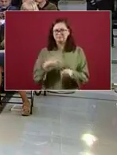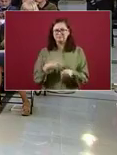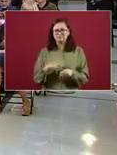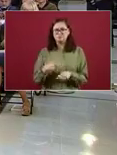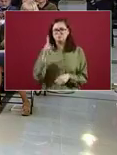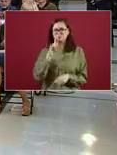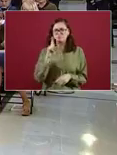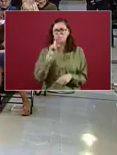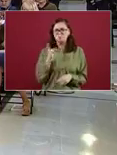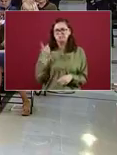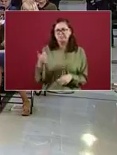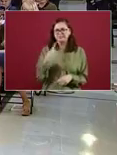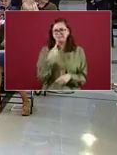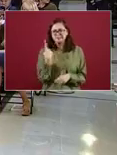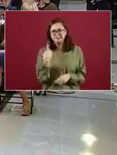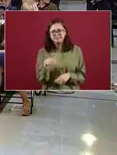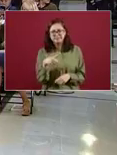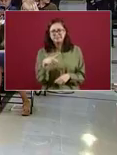de alguna manera, denunció